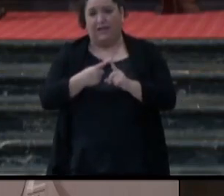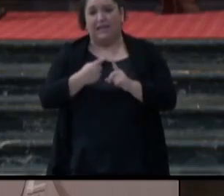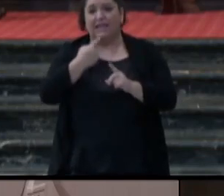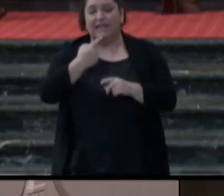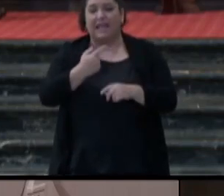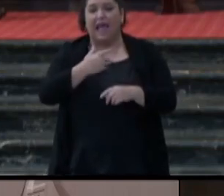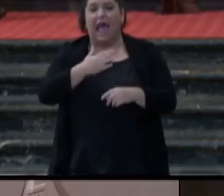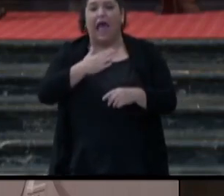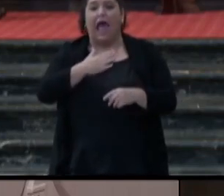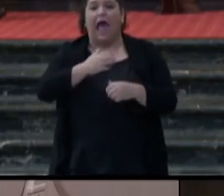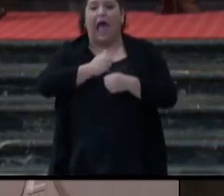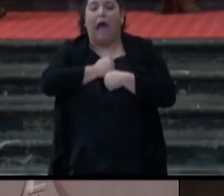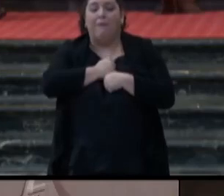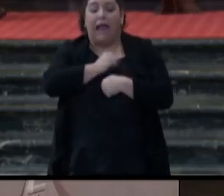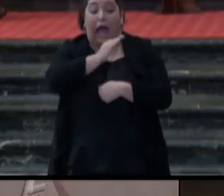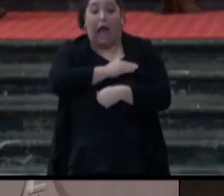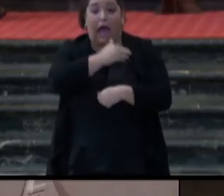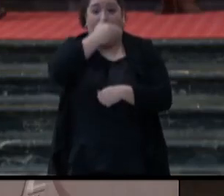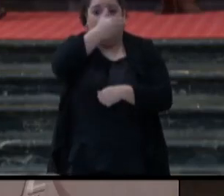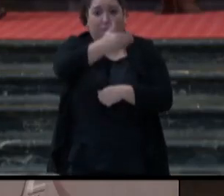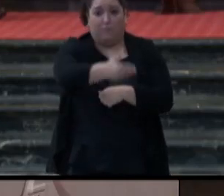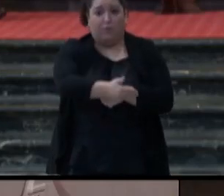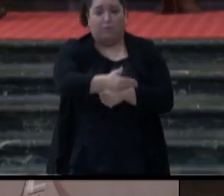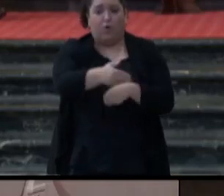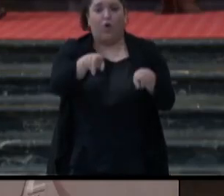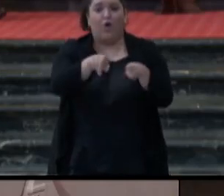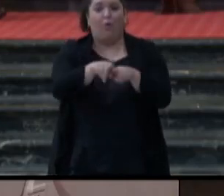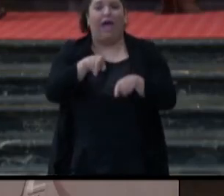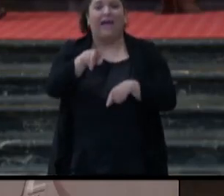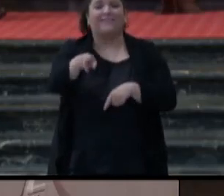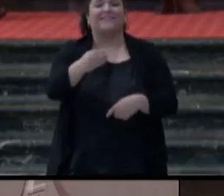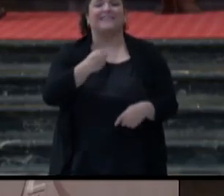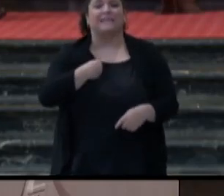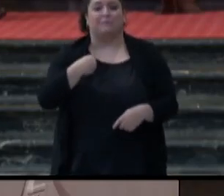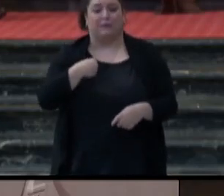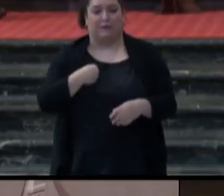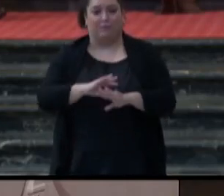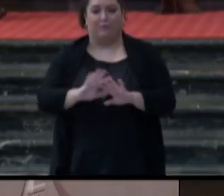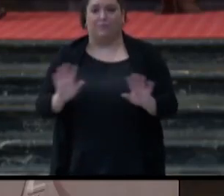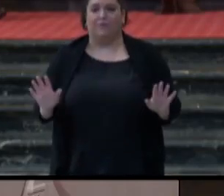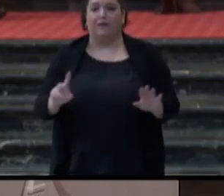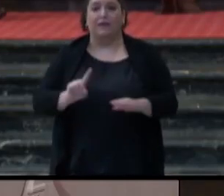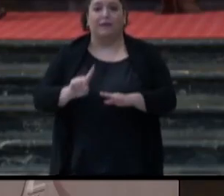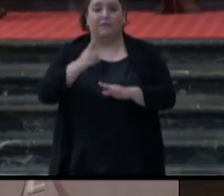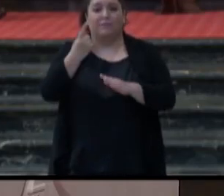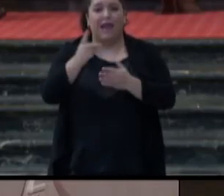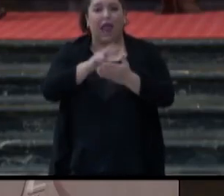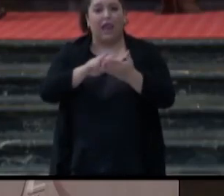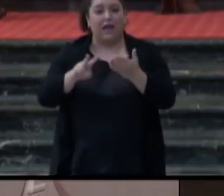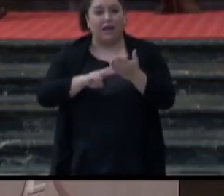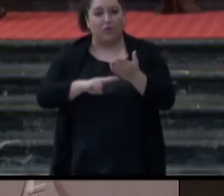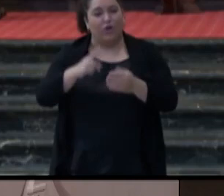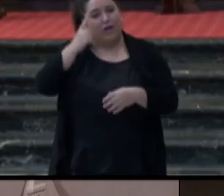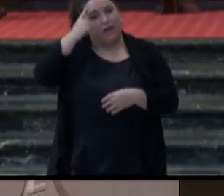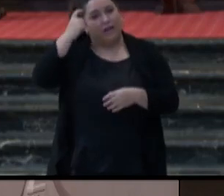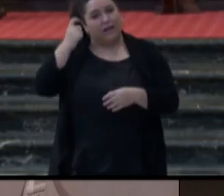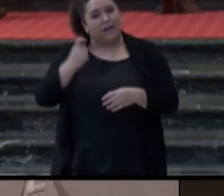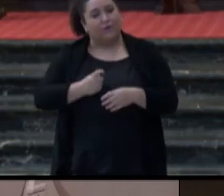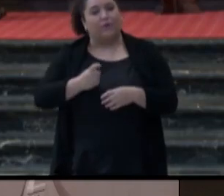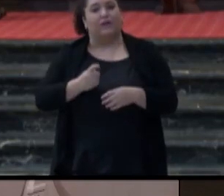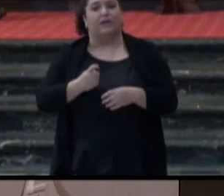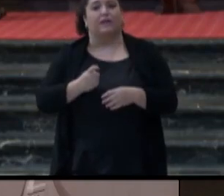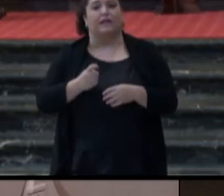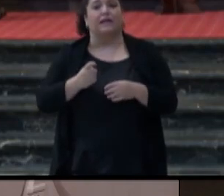amarás a tu prójimo como a ti mismo la primera lectura nos ha estado recordando ya del libro